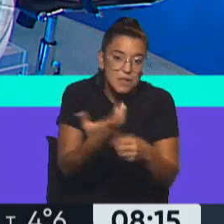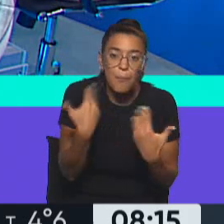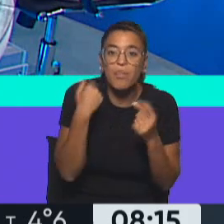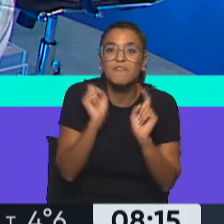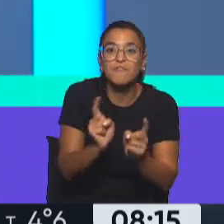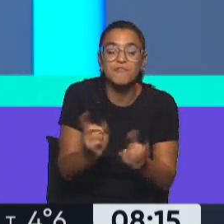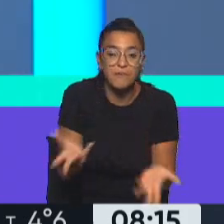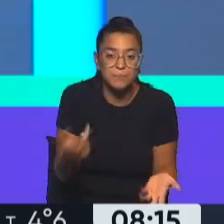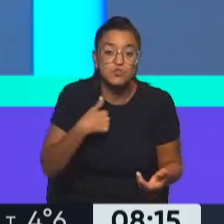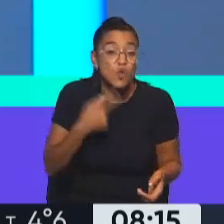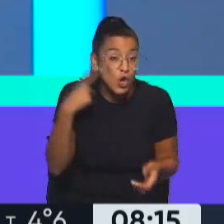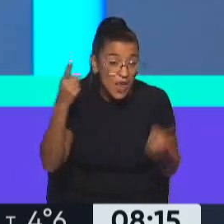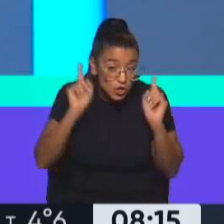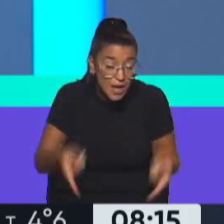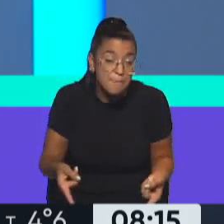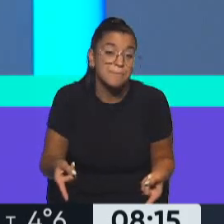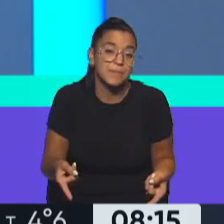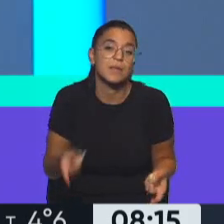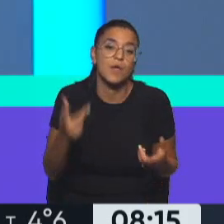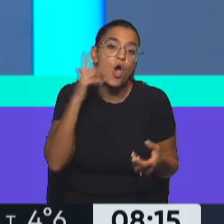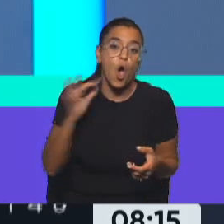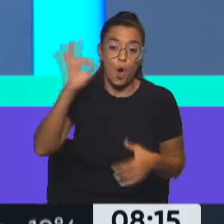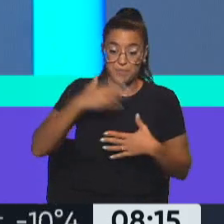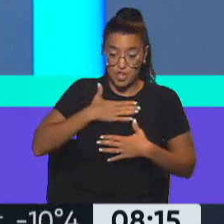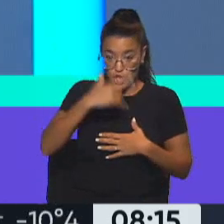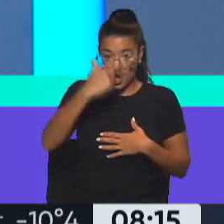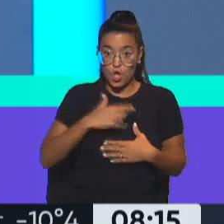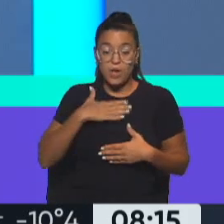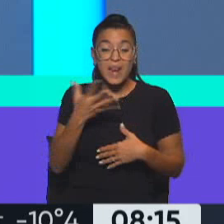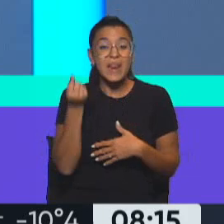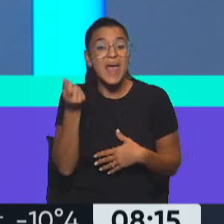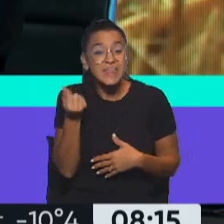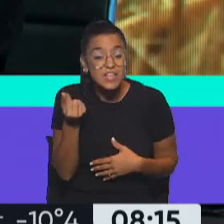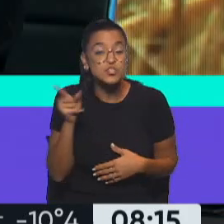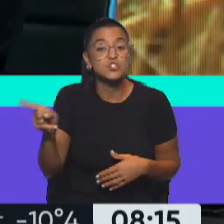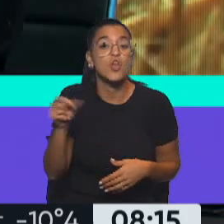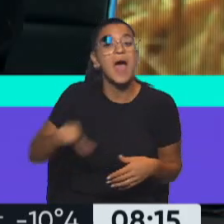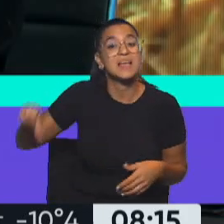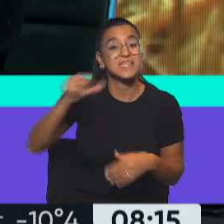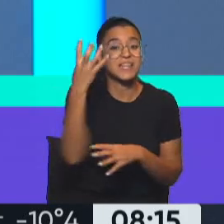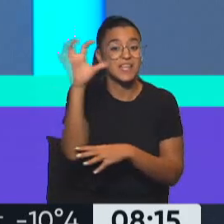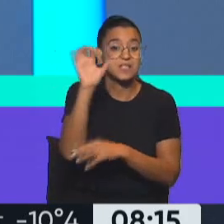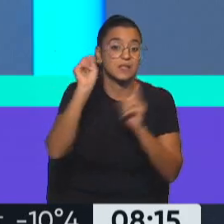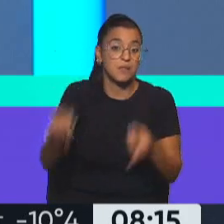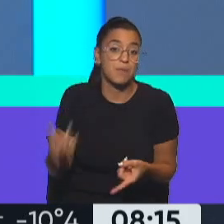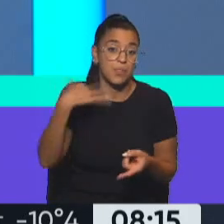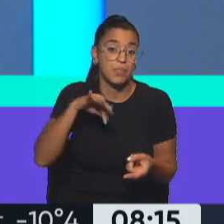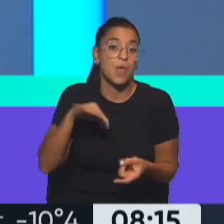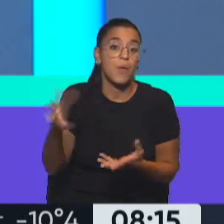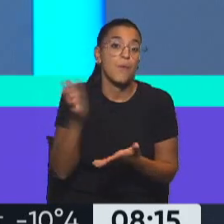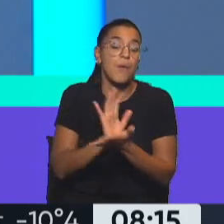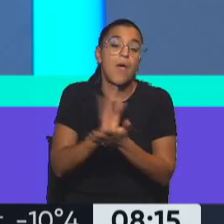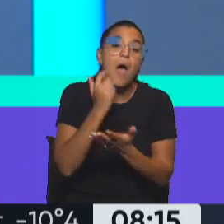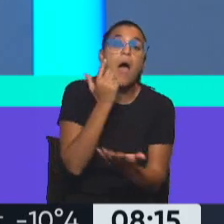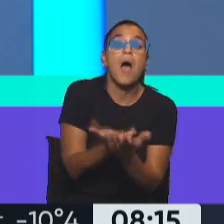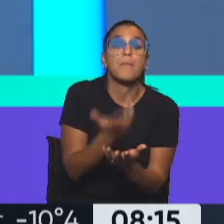sea que yo creo que también, Qué lío, esto a opinión personal, las retenciones en el aceite de girasol tendrían que ser también algo que tendría que estar sobre la Bueno,